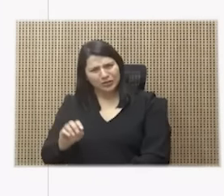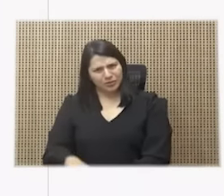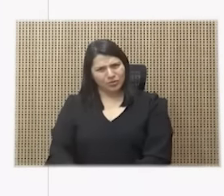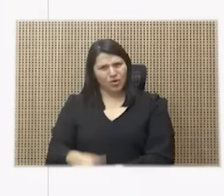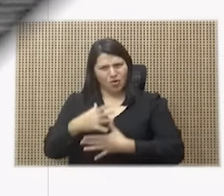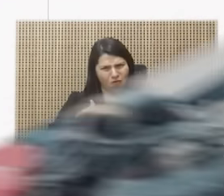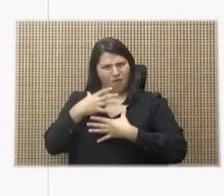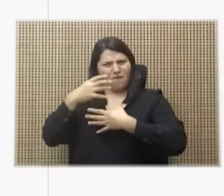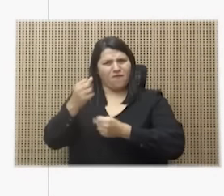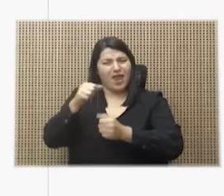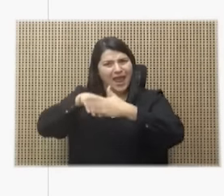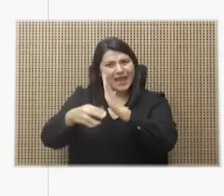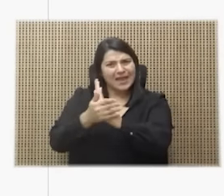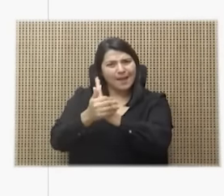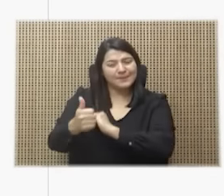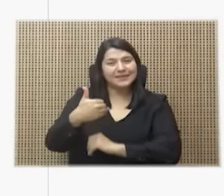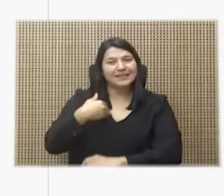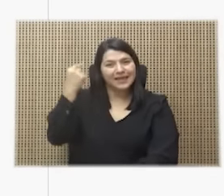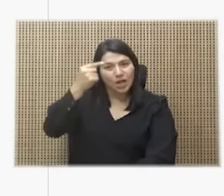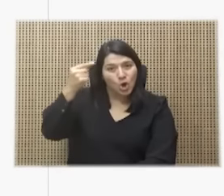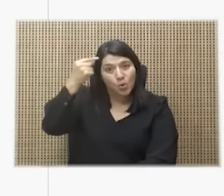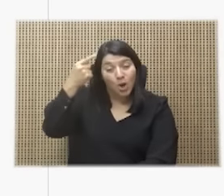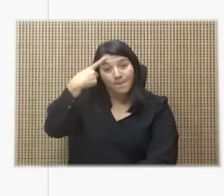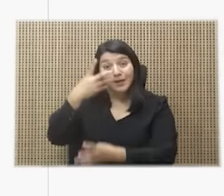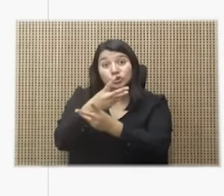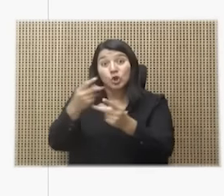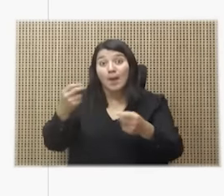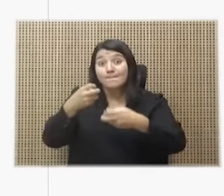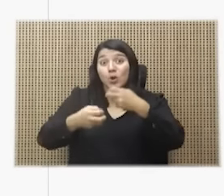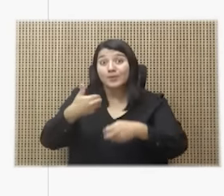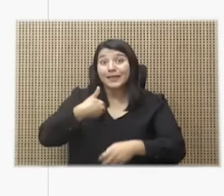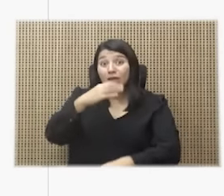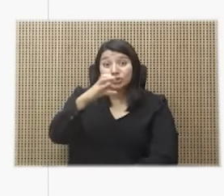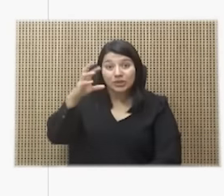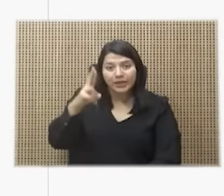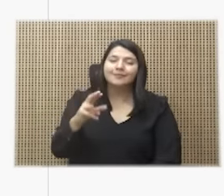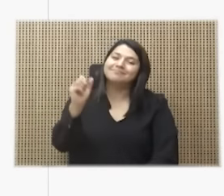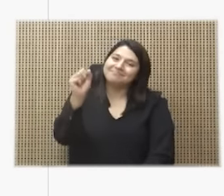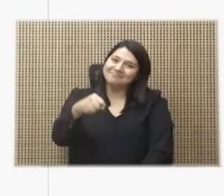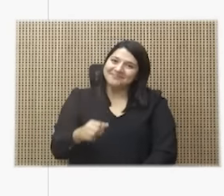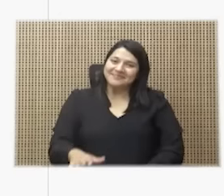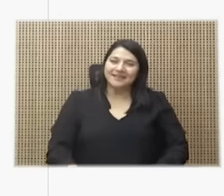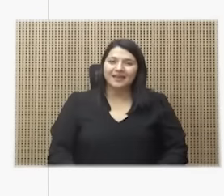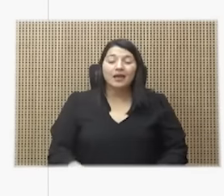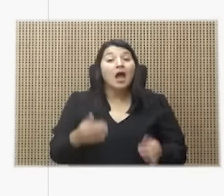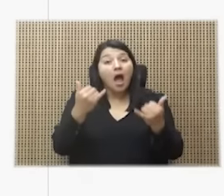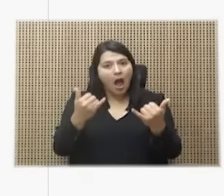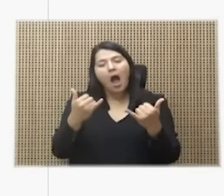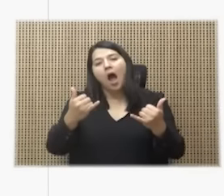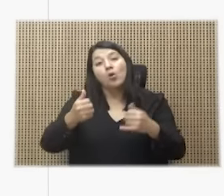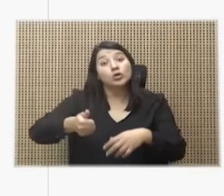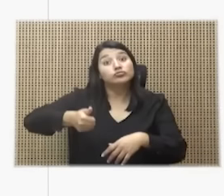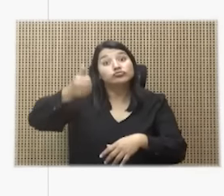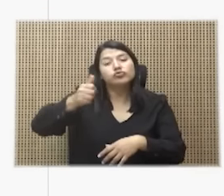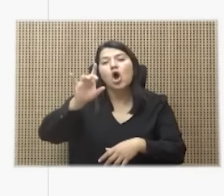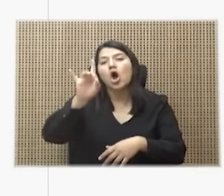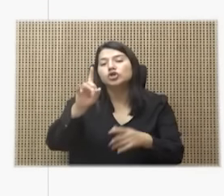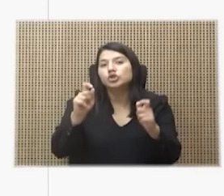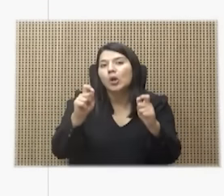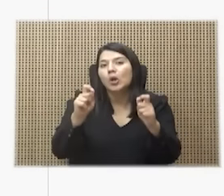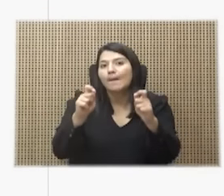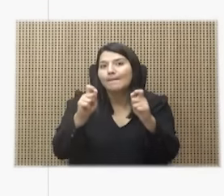capacidad del gobierno para solucionar los problemas del país? Pues sí, sube en más de 8 puntos esa